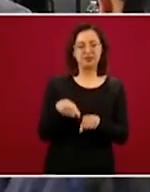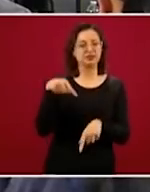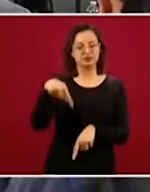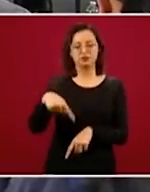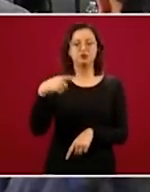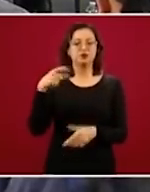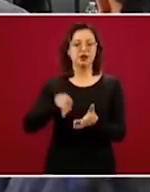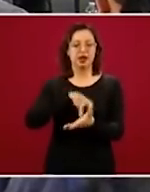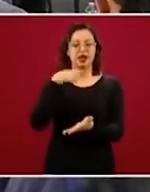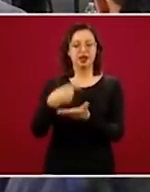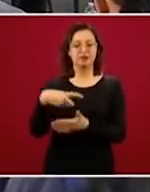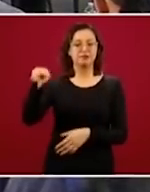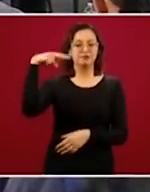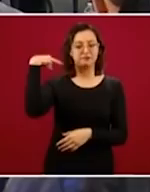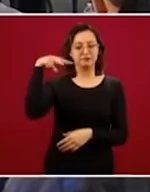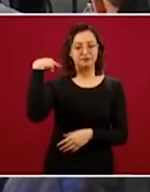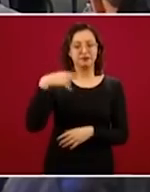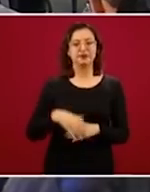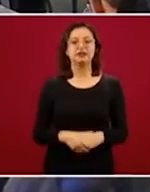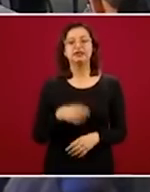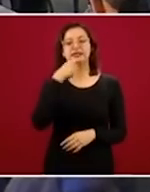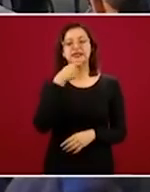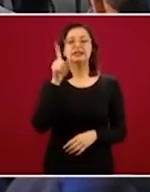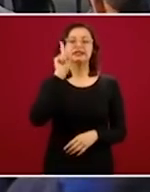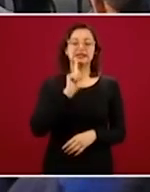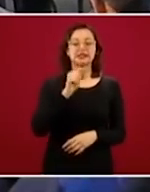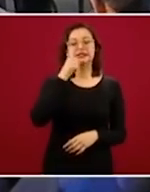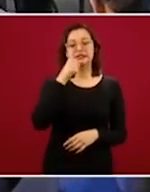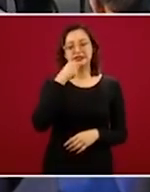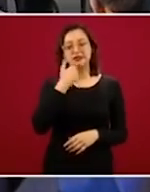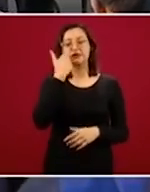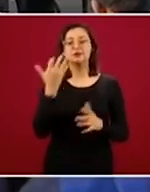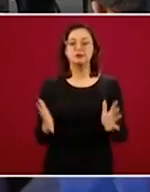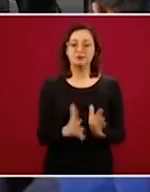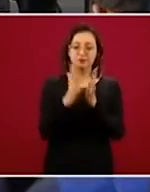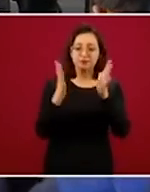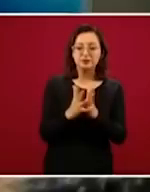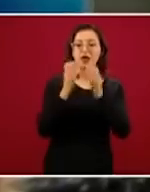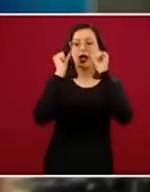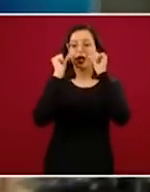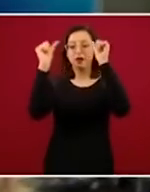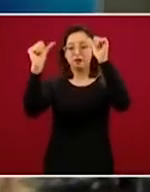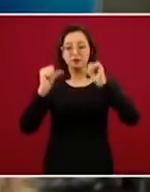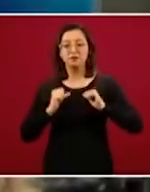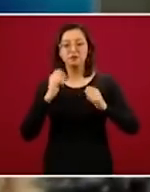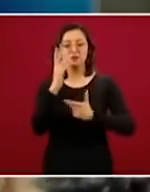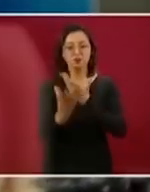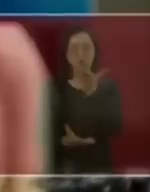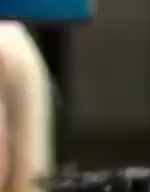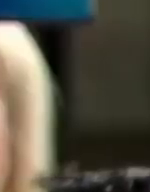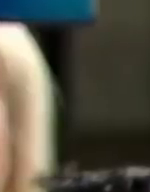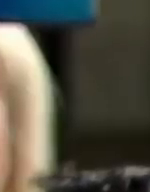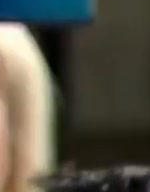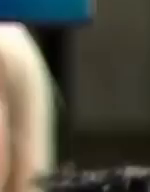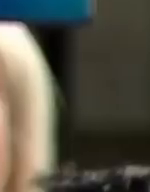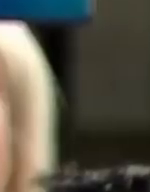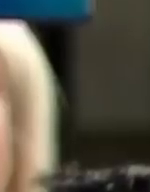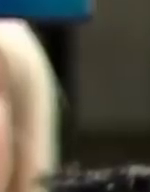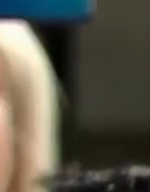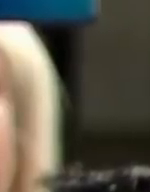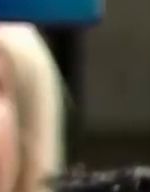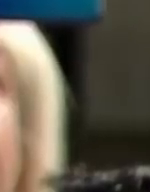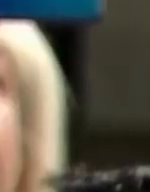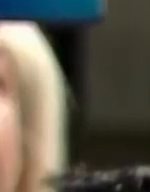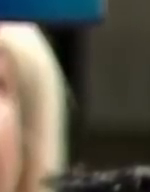veracruz las niñas y niños queremos participar ser tomados en cuenta plantear propuestas por favor dirija un